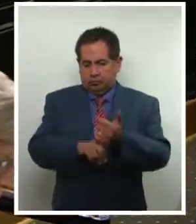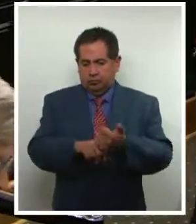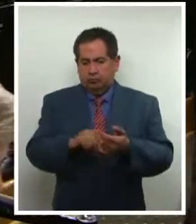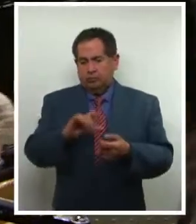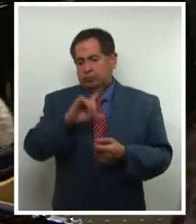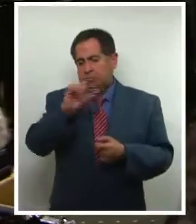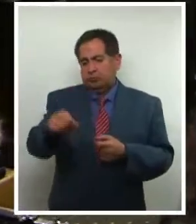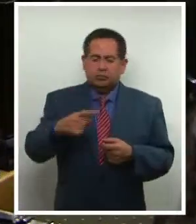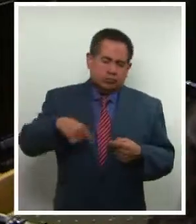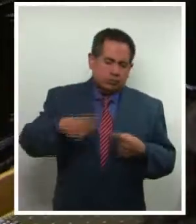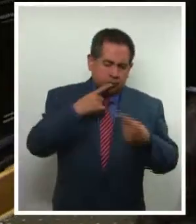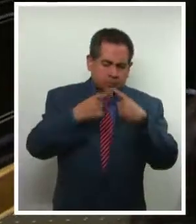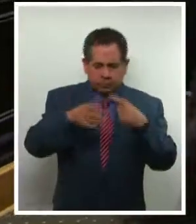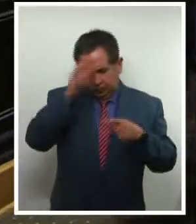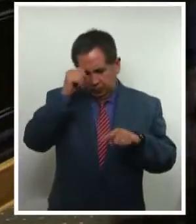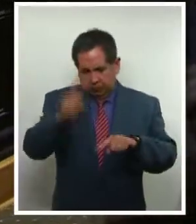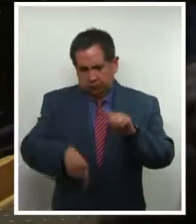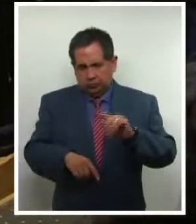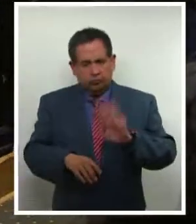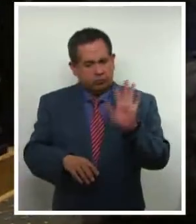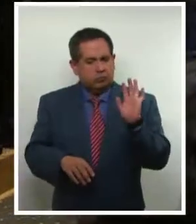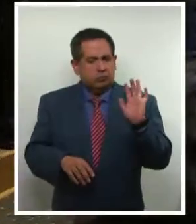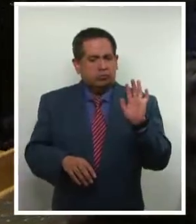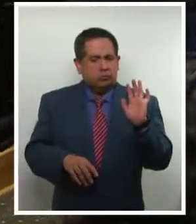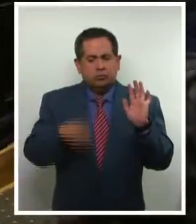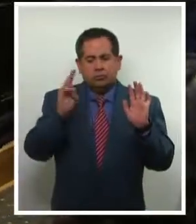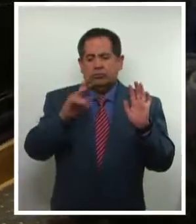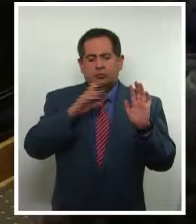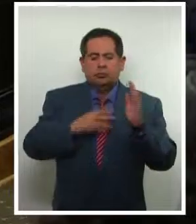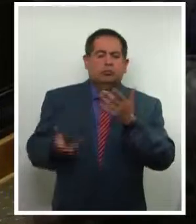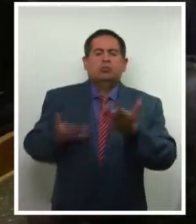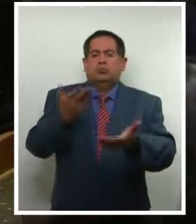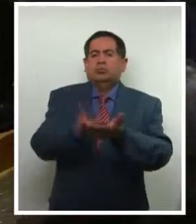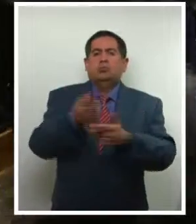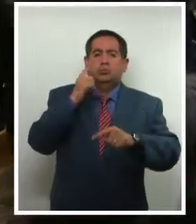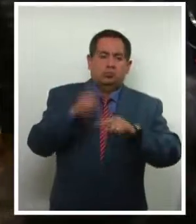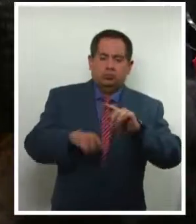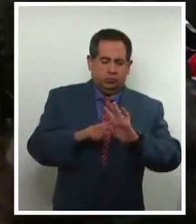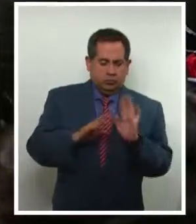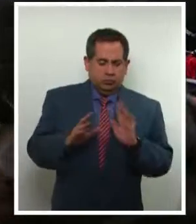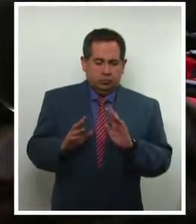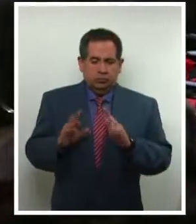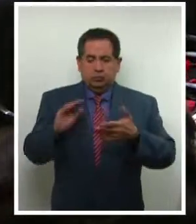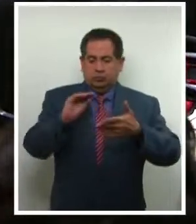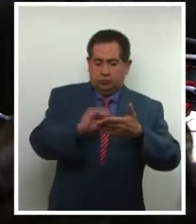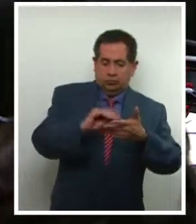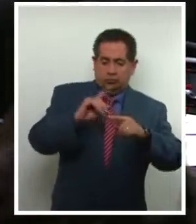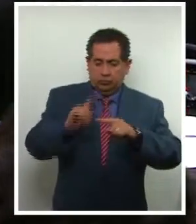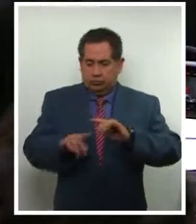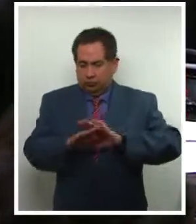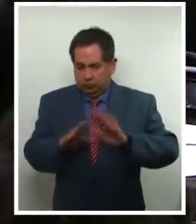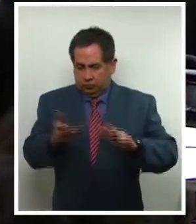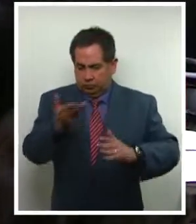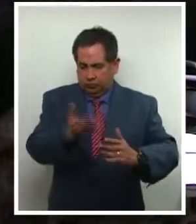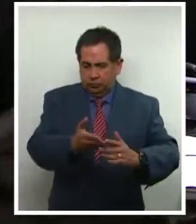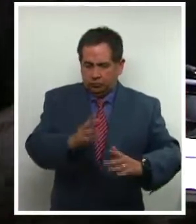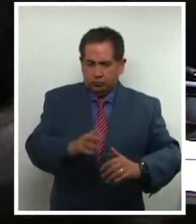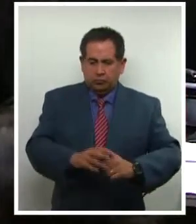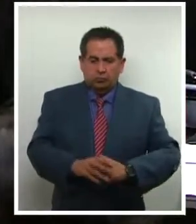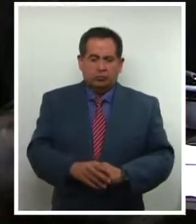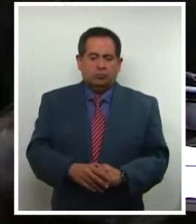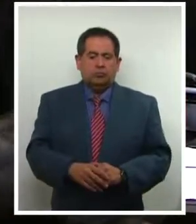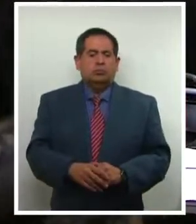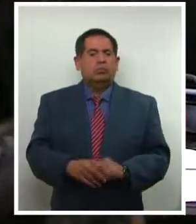luego estuvimos de acuerdo en que se quitara, efectivamente, pero no lo propusimos nosotros, ni que se incorporara, ni que se quitara. Muy bien. Gracias.